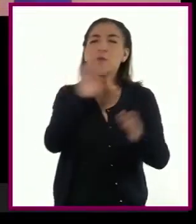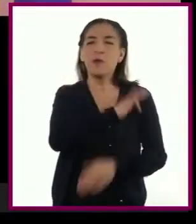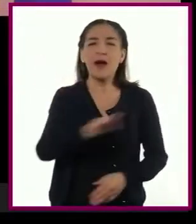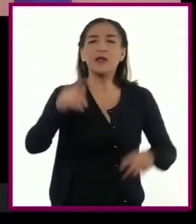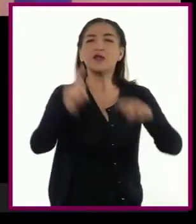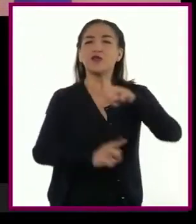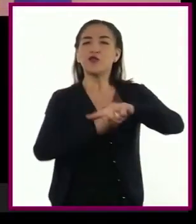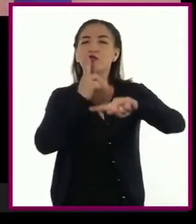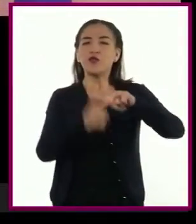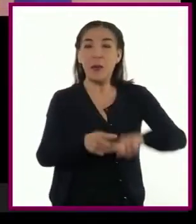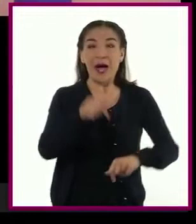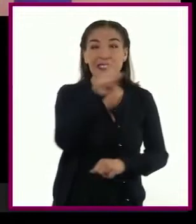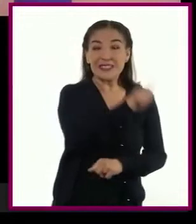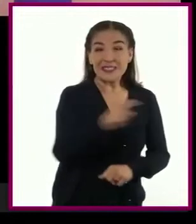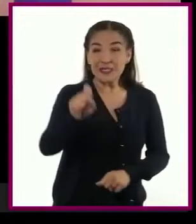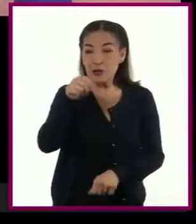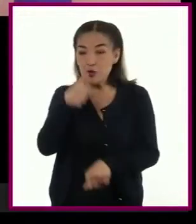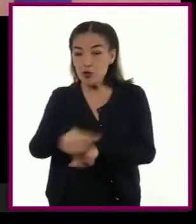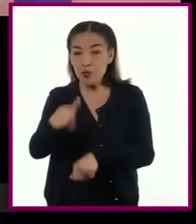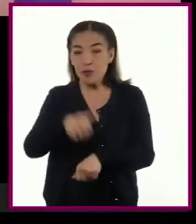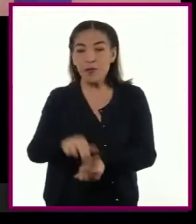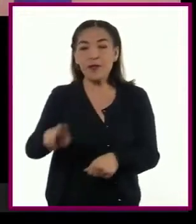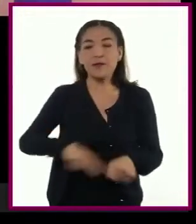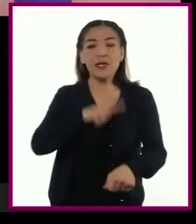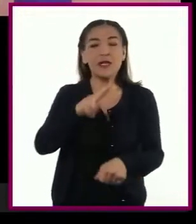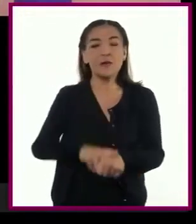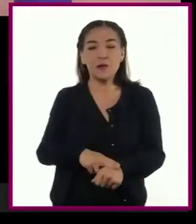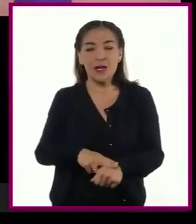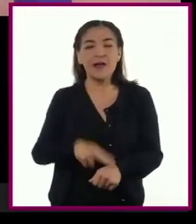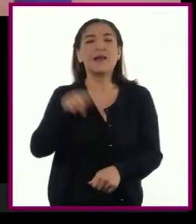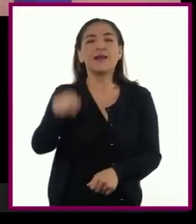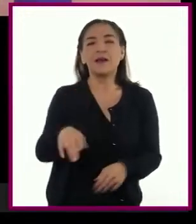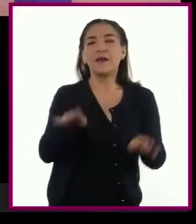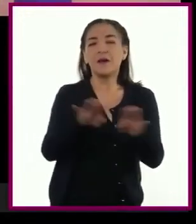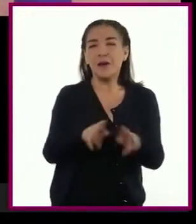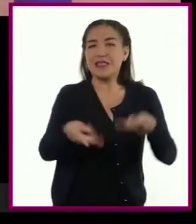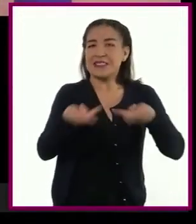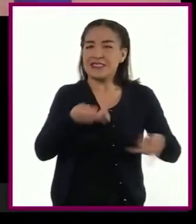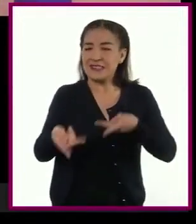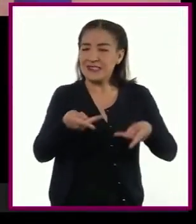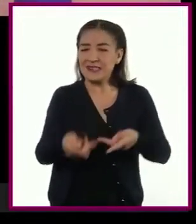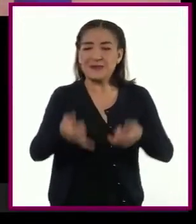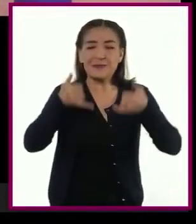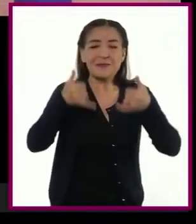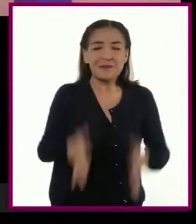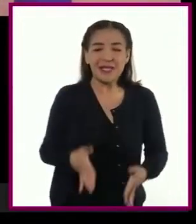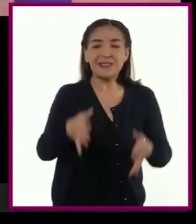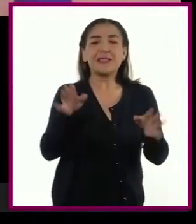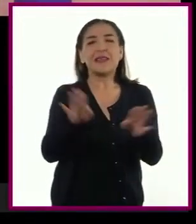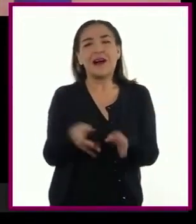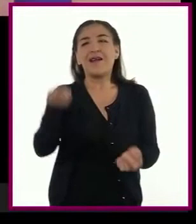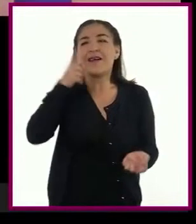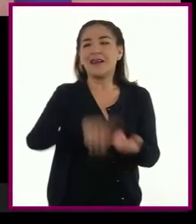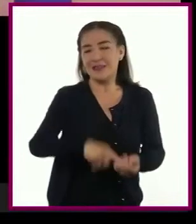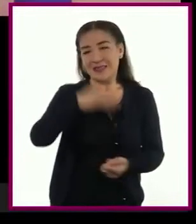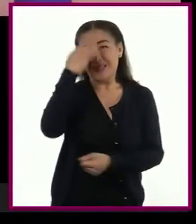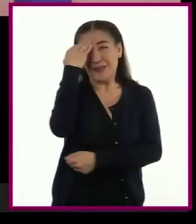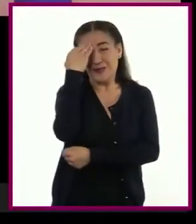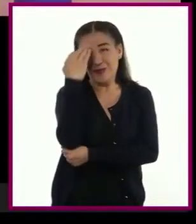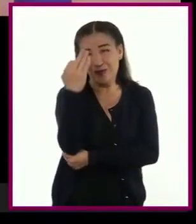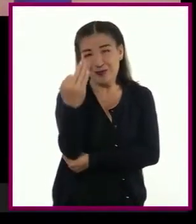primeros 100 números naturales, considerándolo una laboriosa tarea que nos llevaría cierto